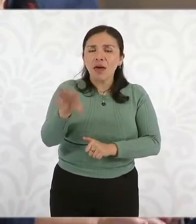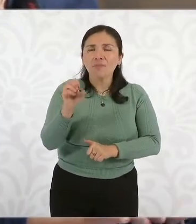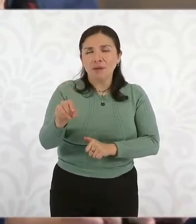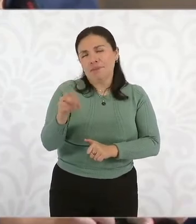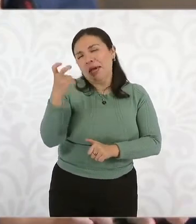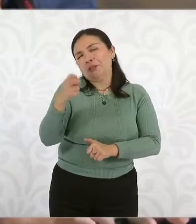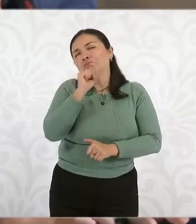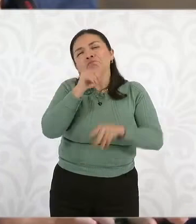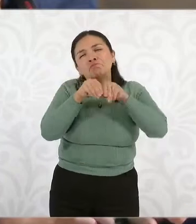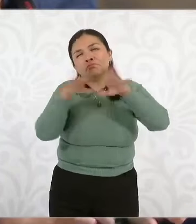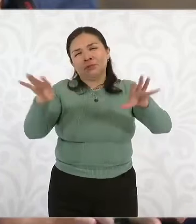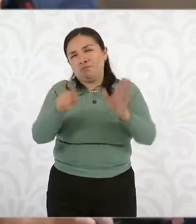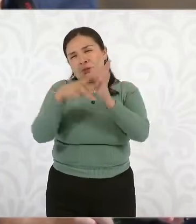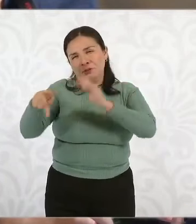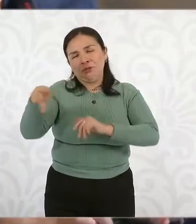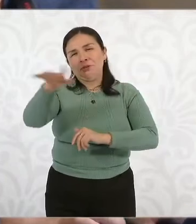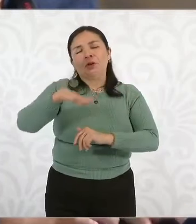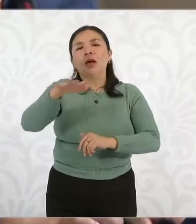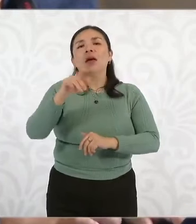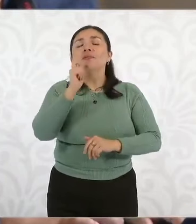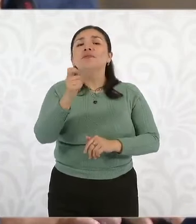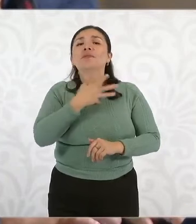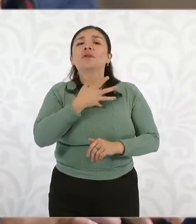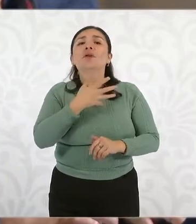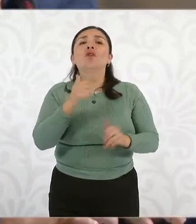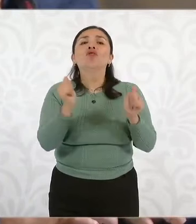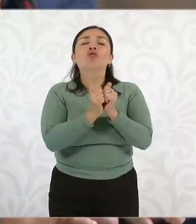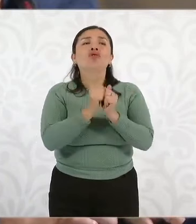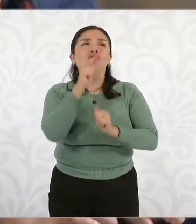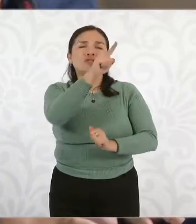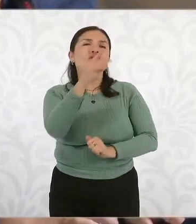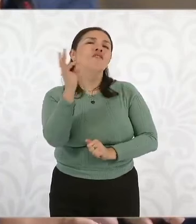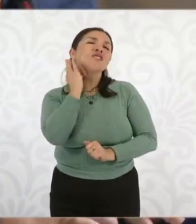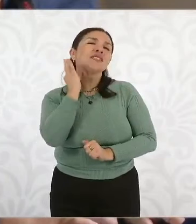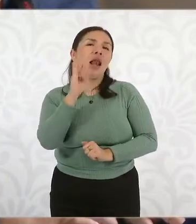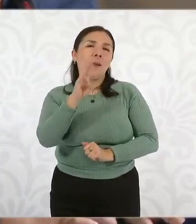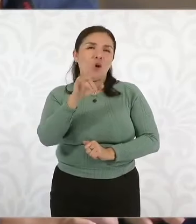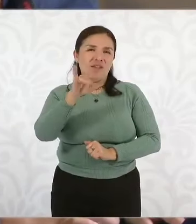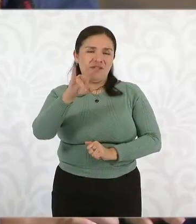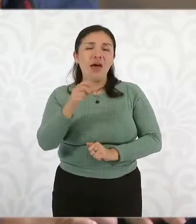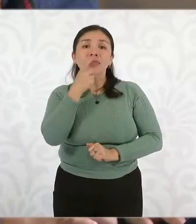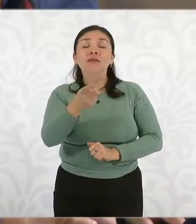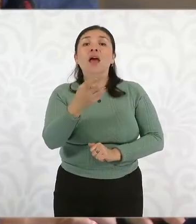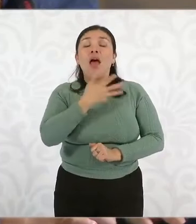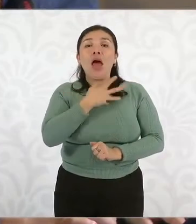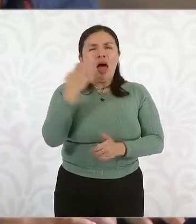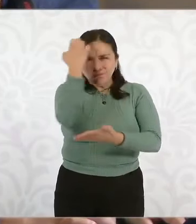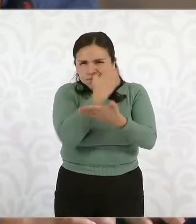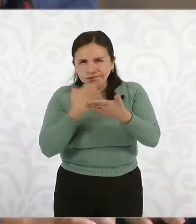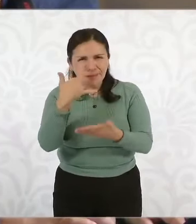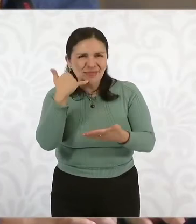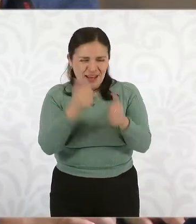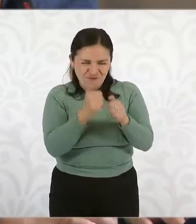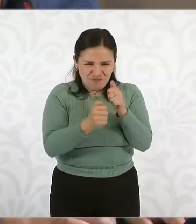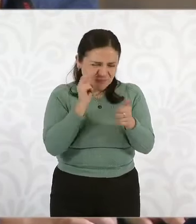de comunicación con el oficio de la Fiscalía de Bolivia, donde se da a conocer que en los peritajes del teléfono de la señora